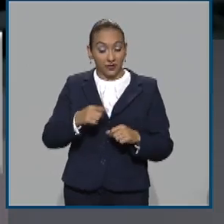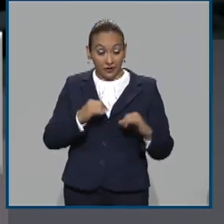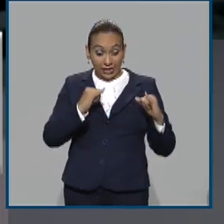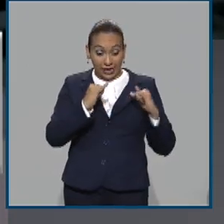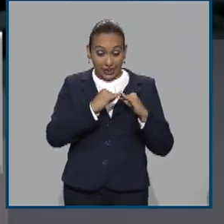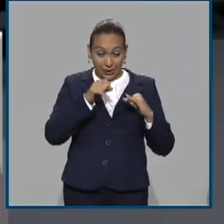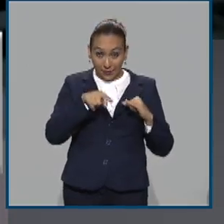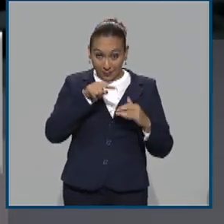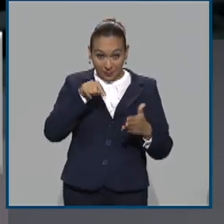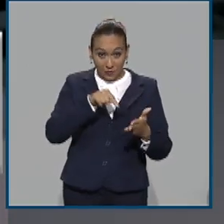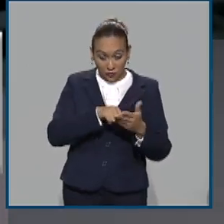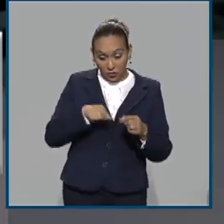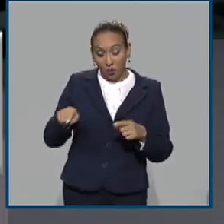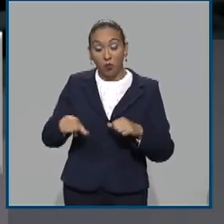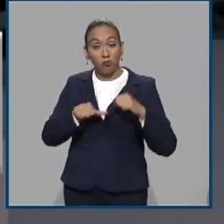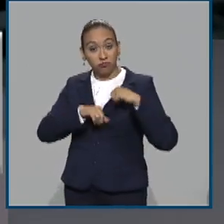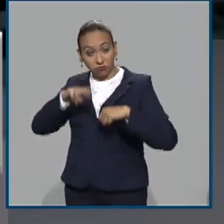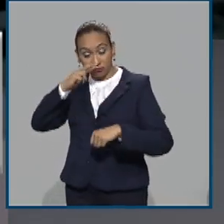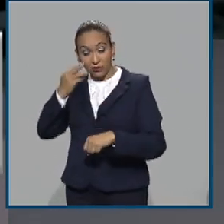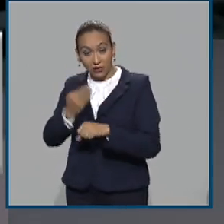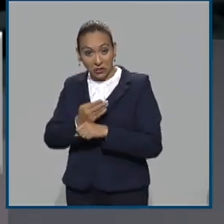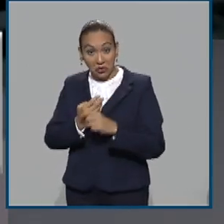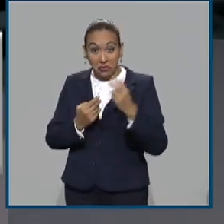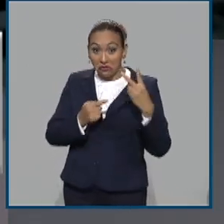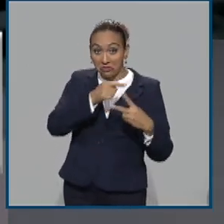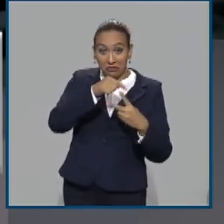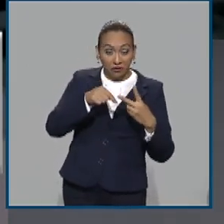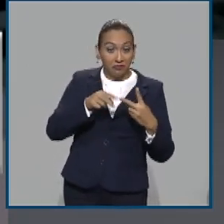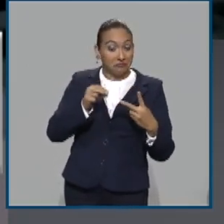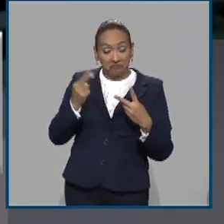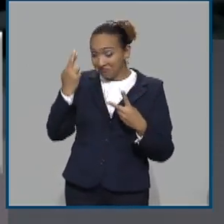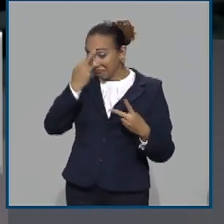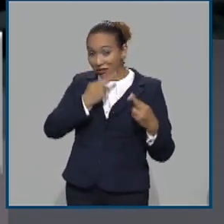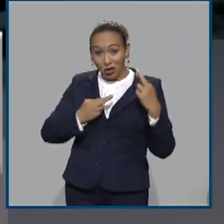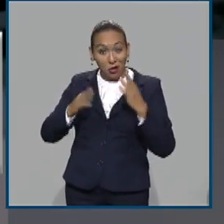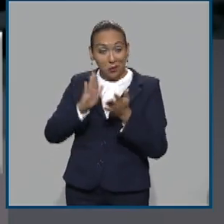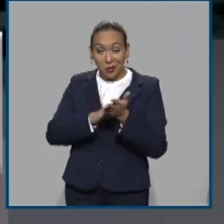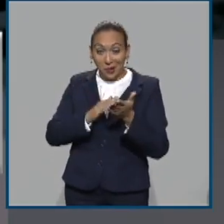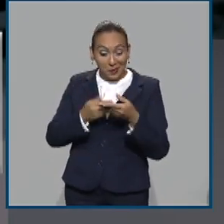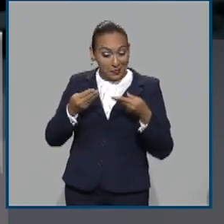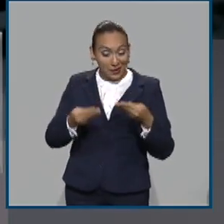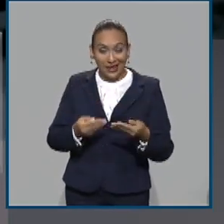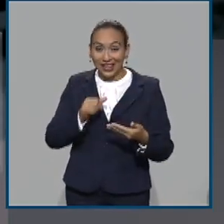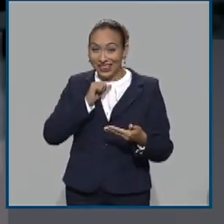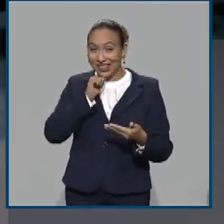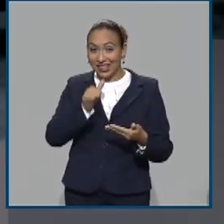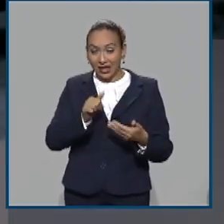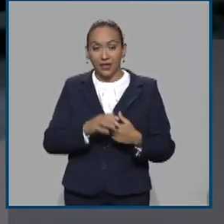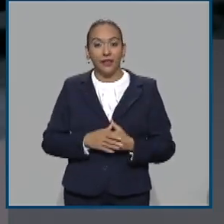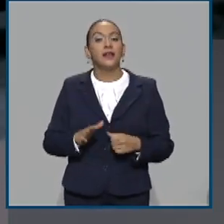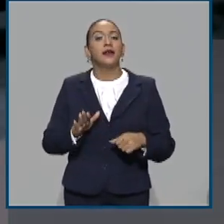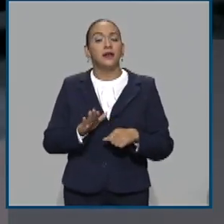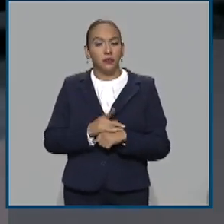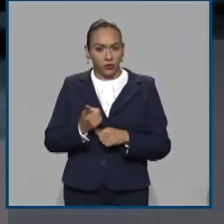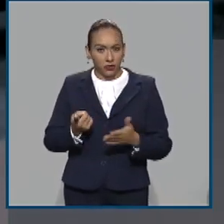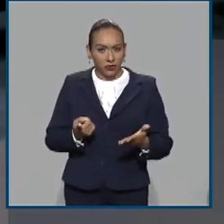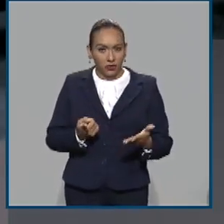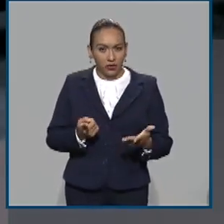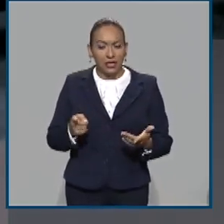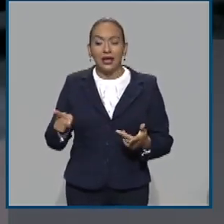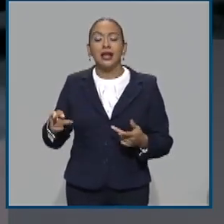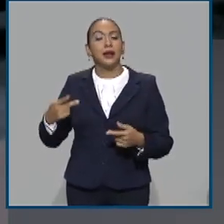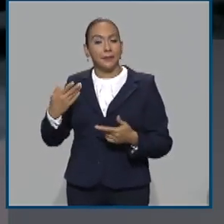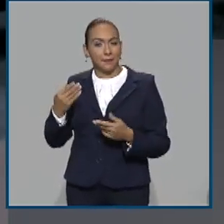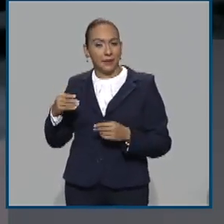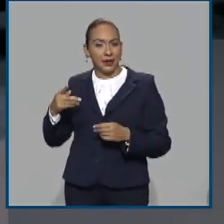instituto local ni la autoridad responsable hicieron un análisis sobre la documentación exhibida por el partido mediante escrito de desahogo de